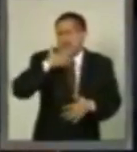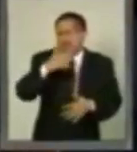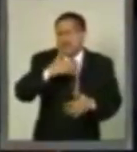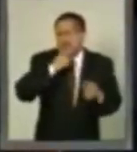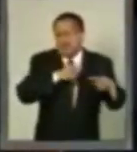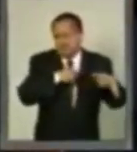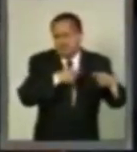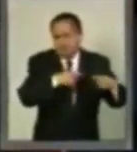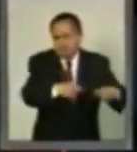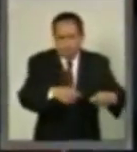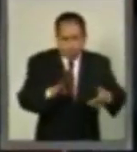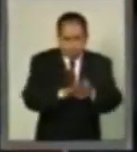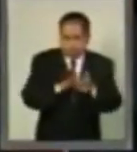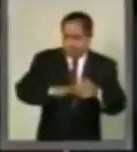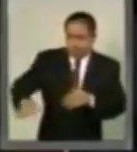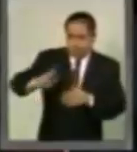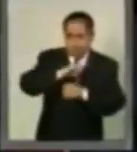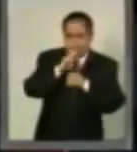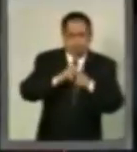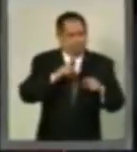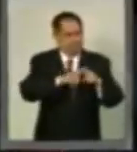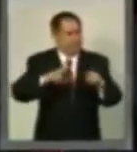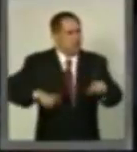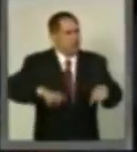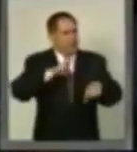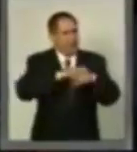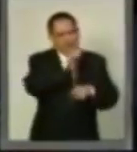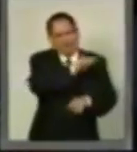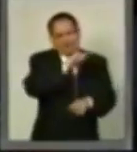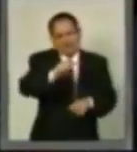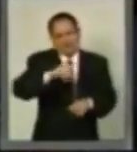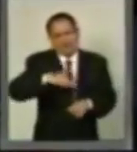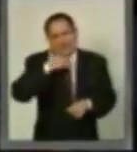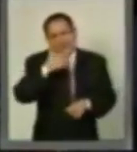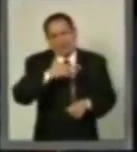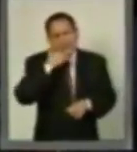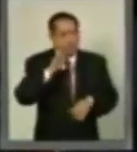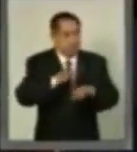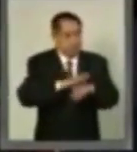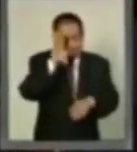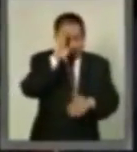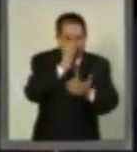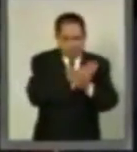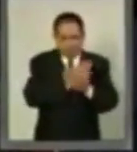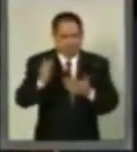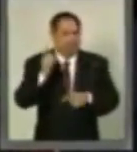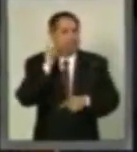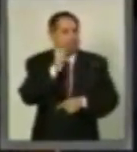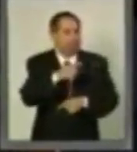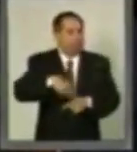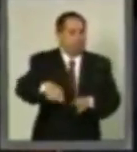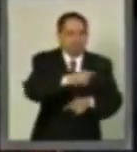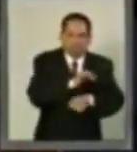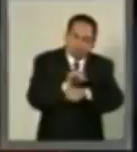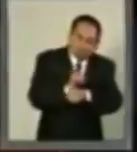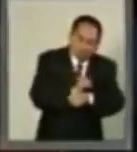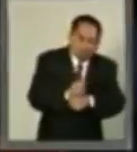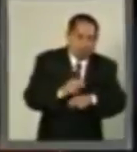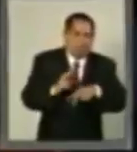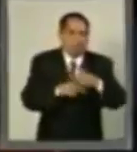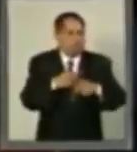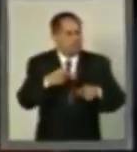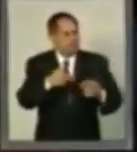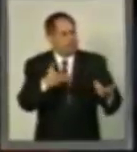tenido conocimiento este país de gobernadores y el caso extremo, las investigaciones que hoy realiza